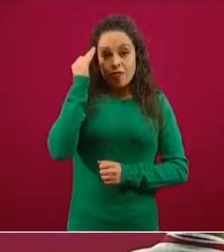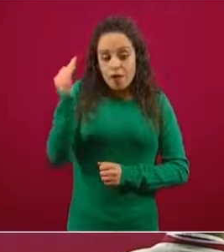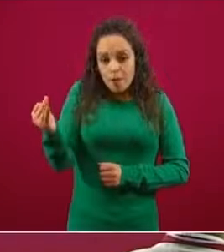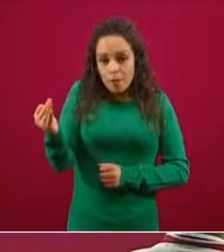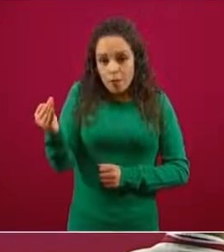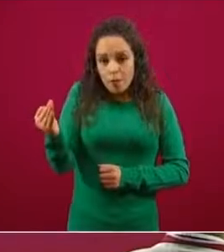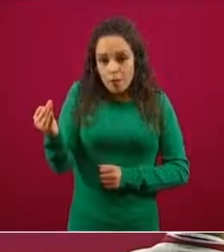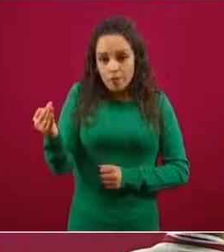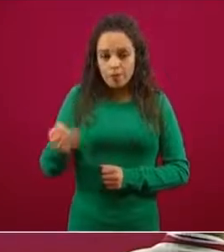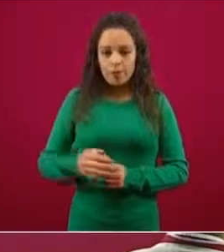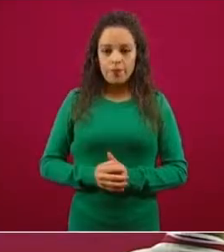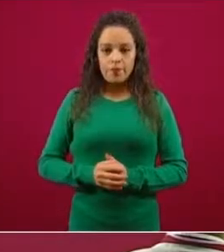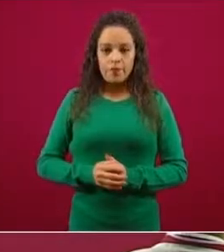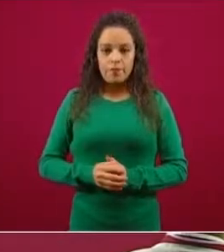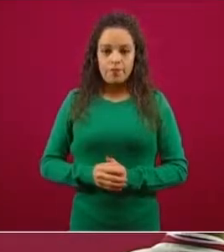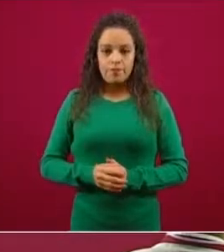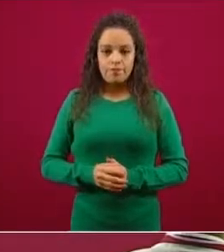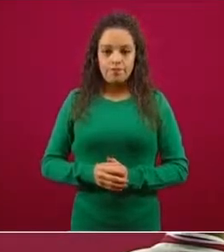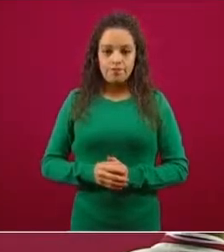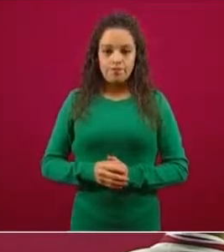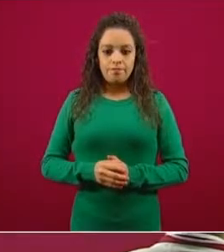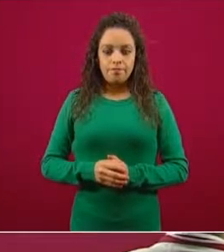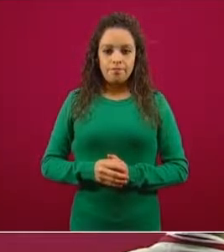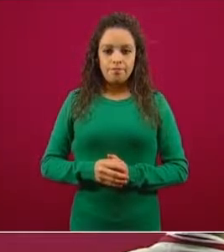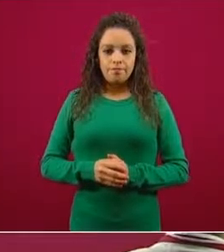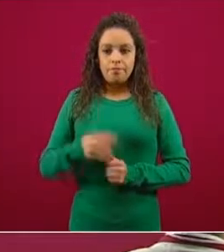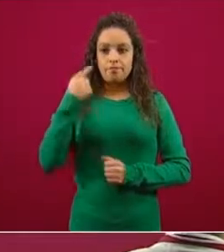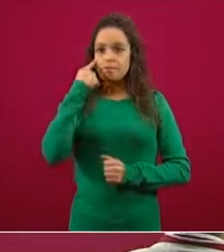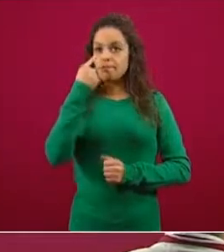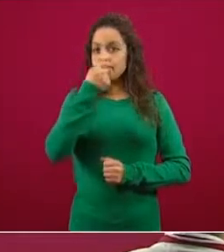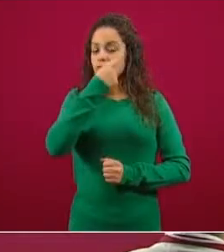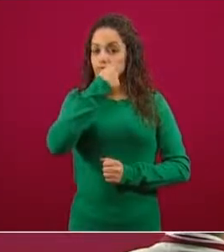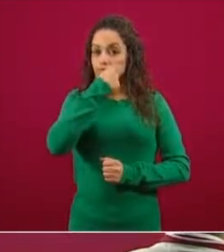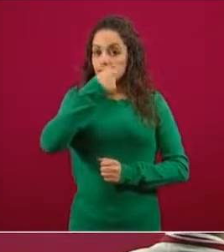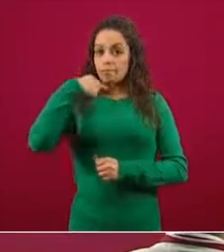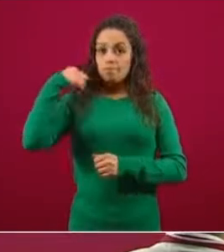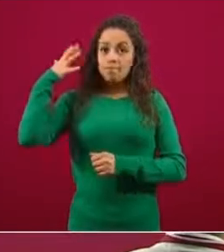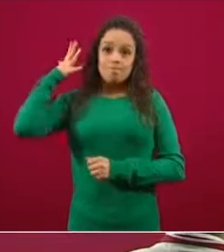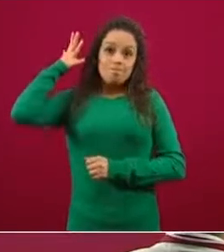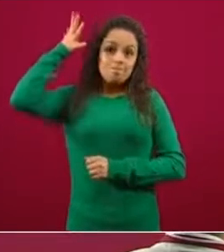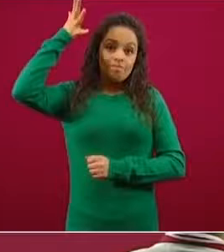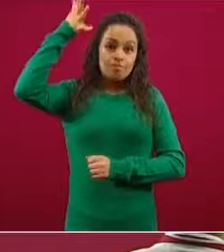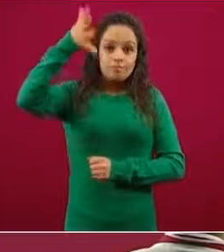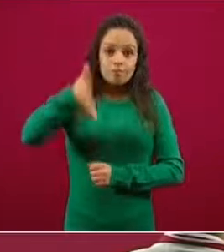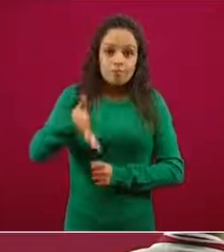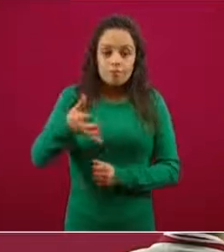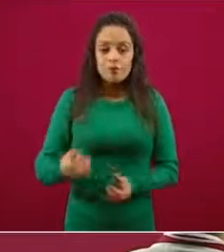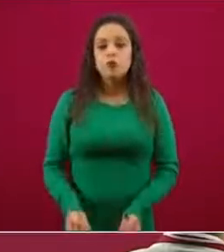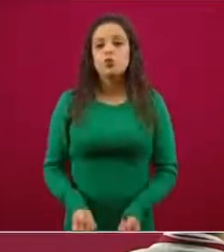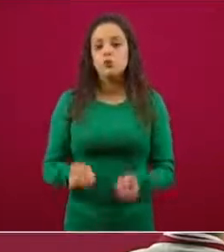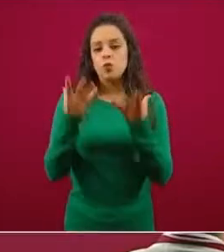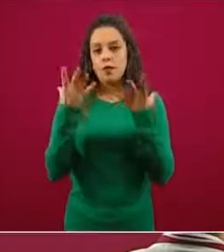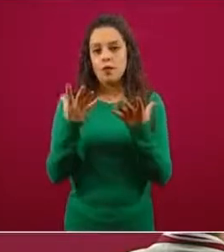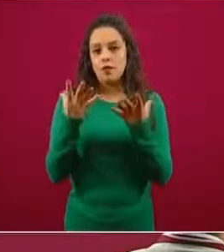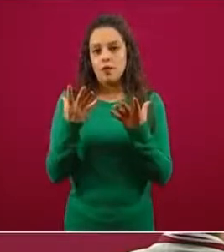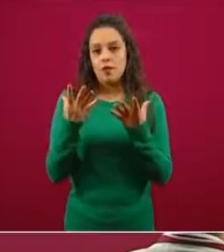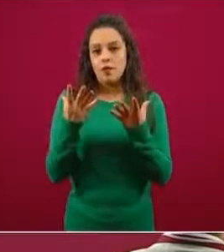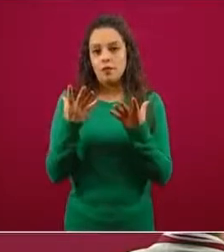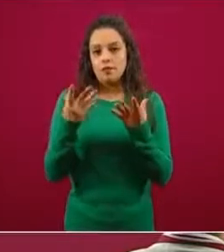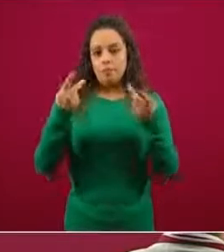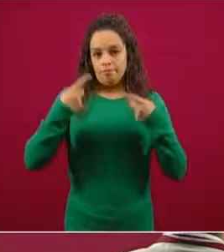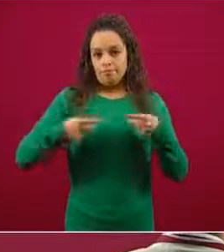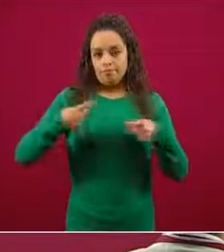casos esperados, proyectados, la predicción del número de casos. Y en la línea roja